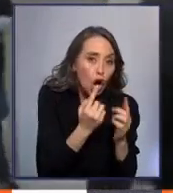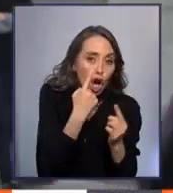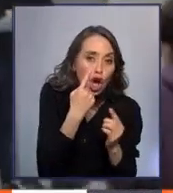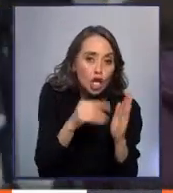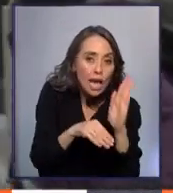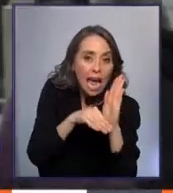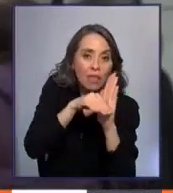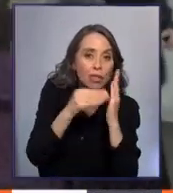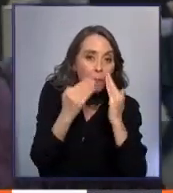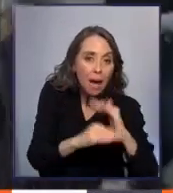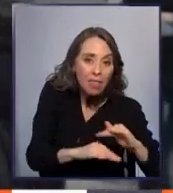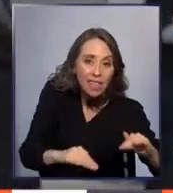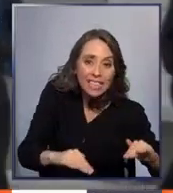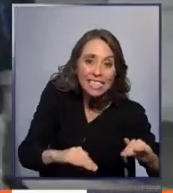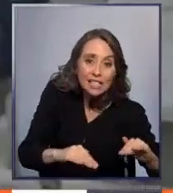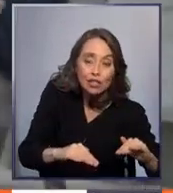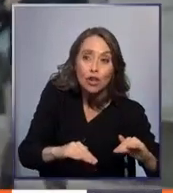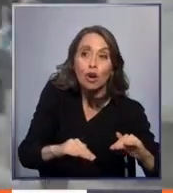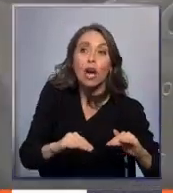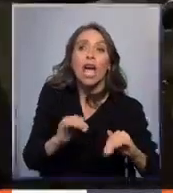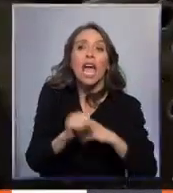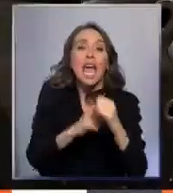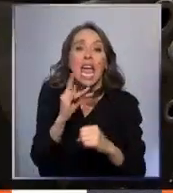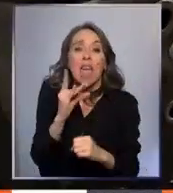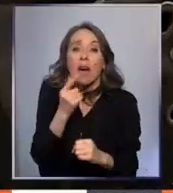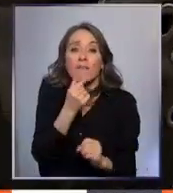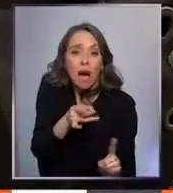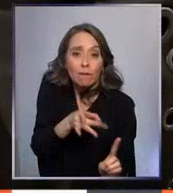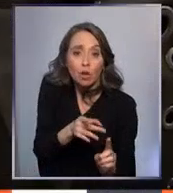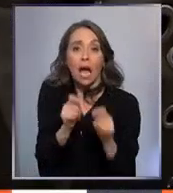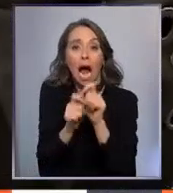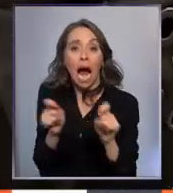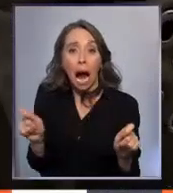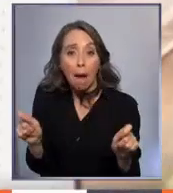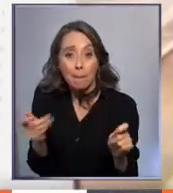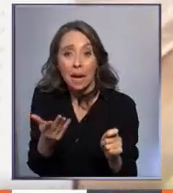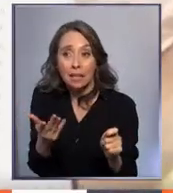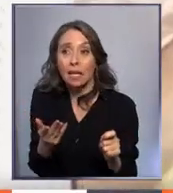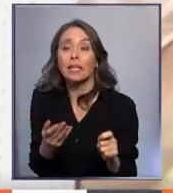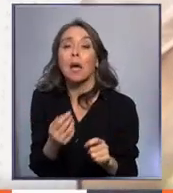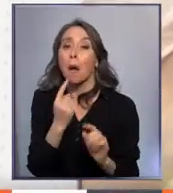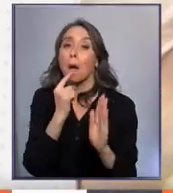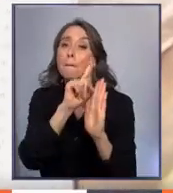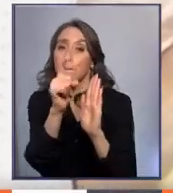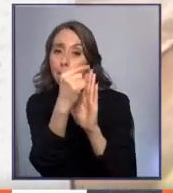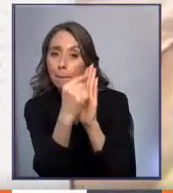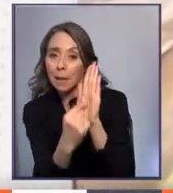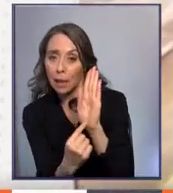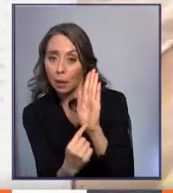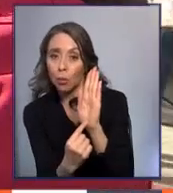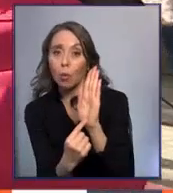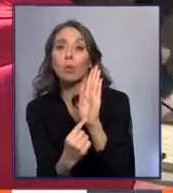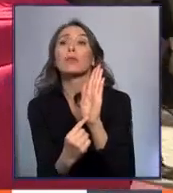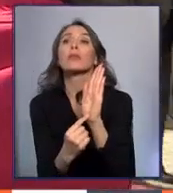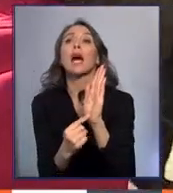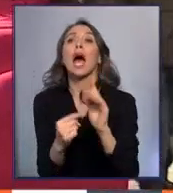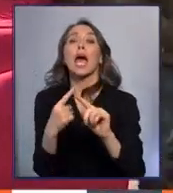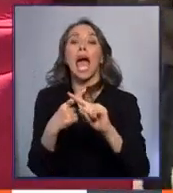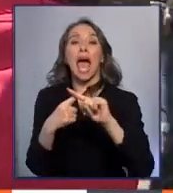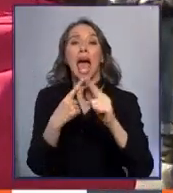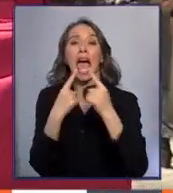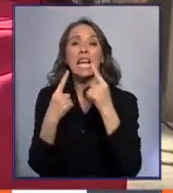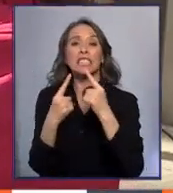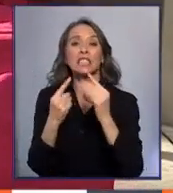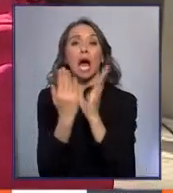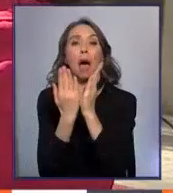de los niños en una edad tan vulnerable. La campaña consiste en un test con preguntas basadas en un examen de grado de